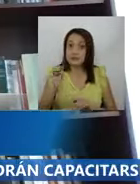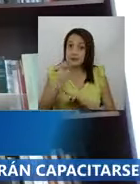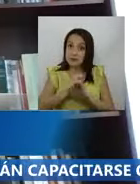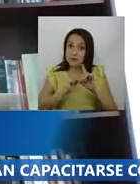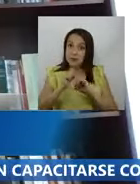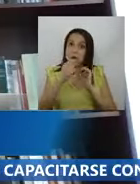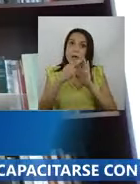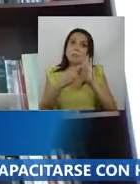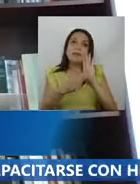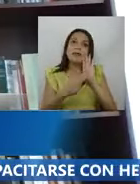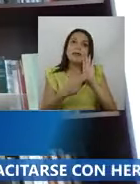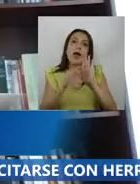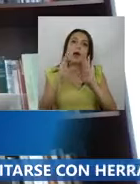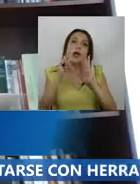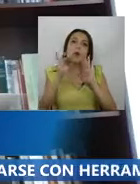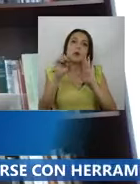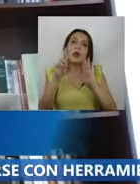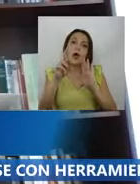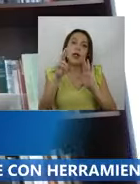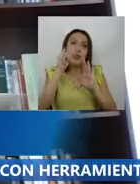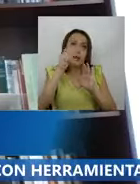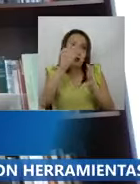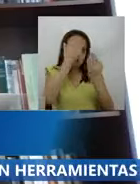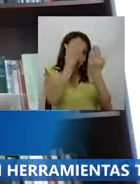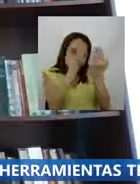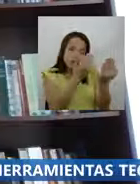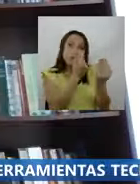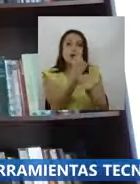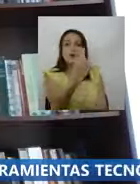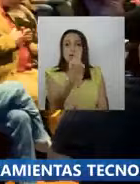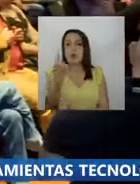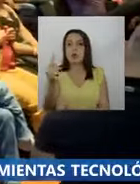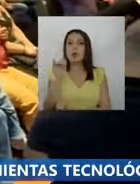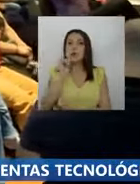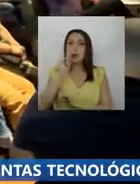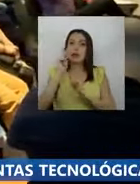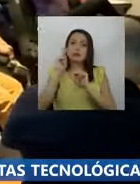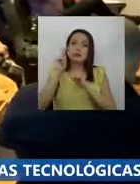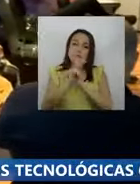cautelar debe ser acatada por cada uno de los países miembros